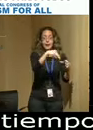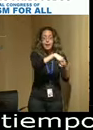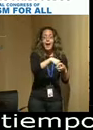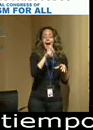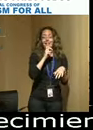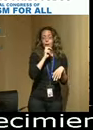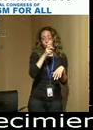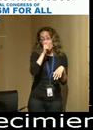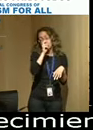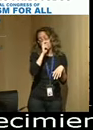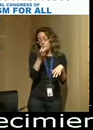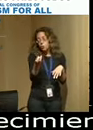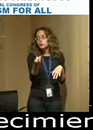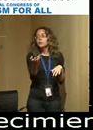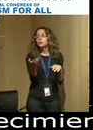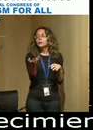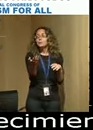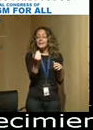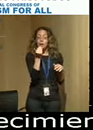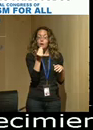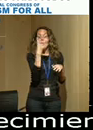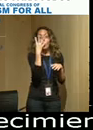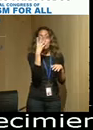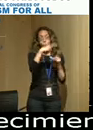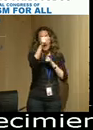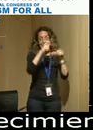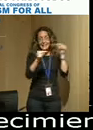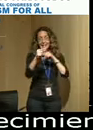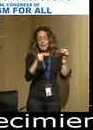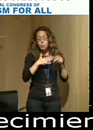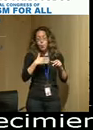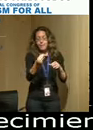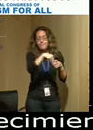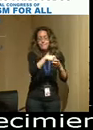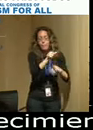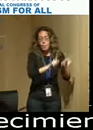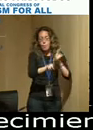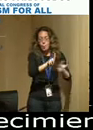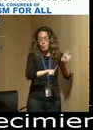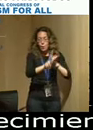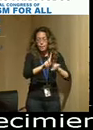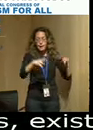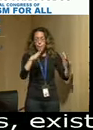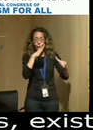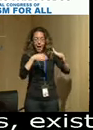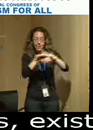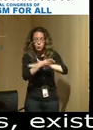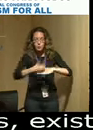antiguos, por ejemplo, hoy día, que aun teniendo 4 estrellas, tienen problemas incluso en su acceso